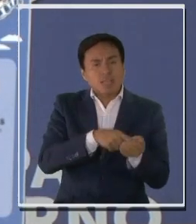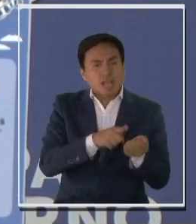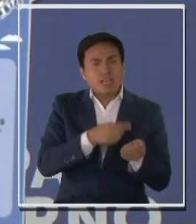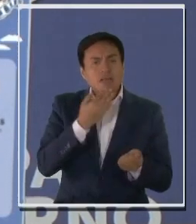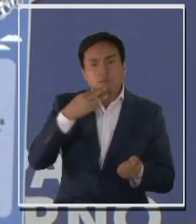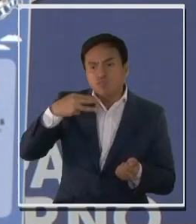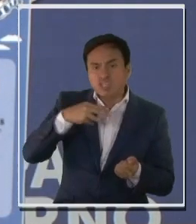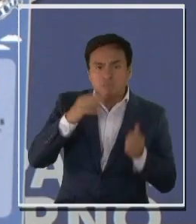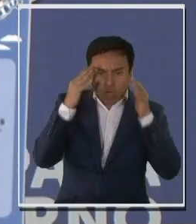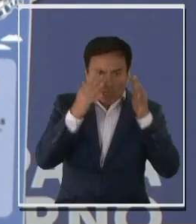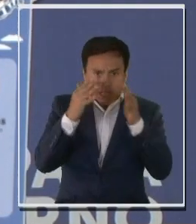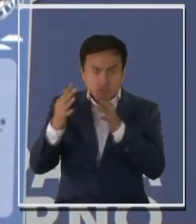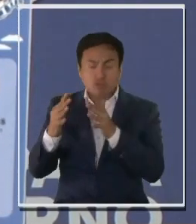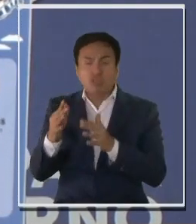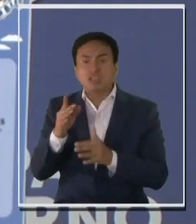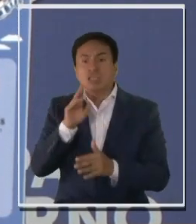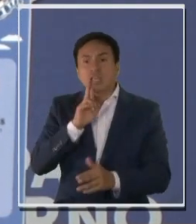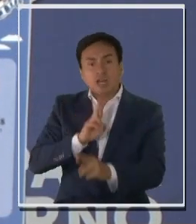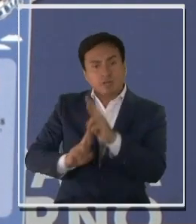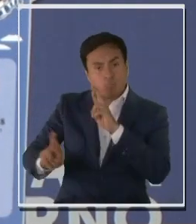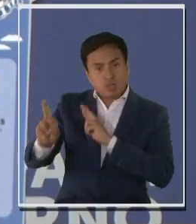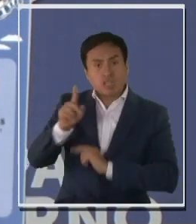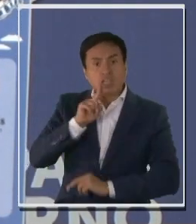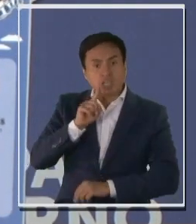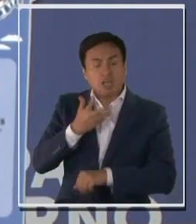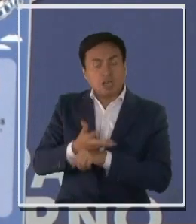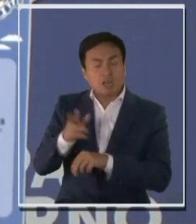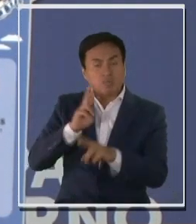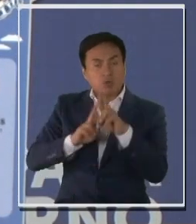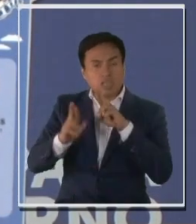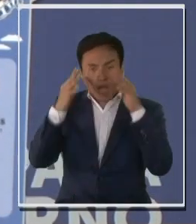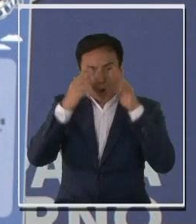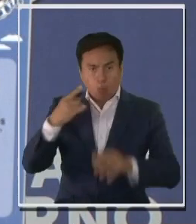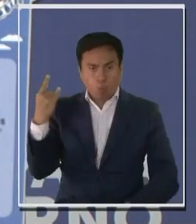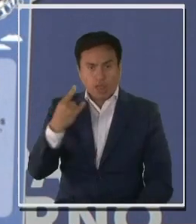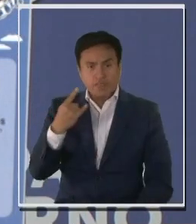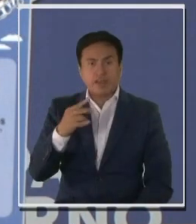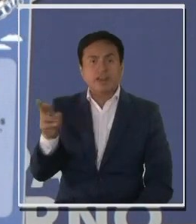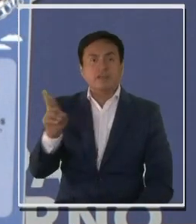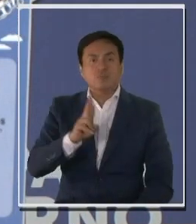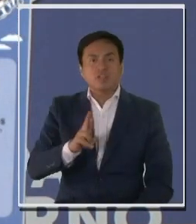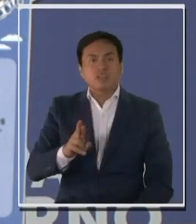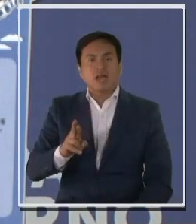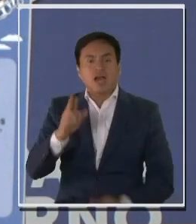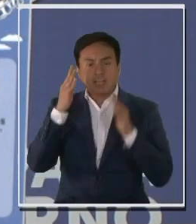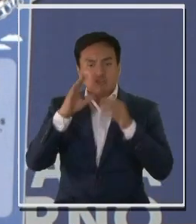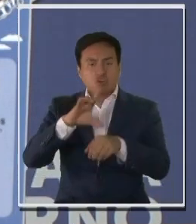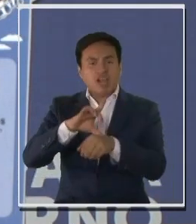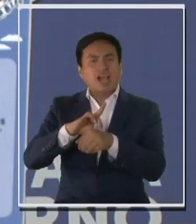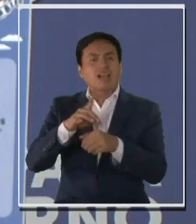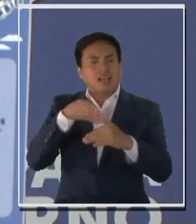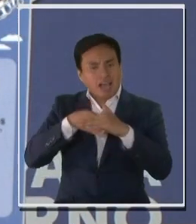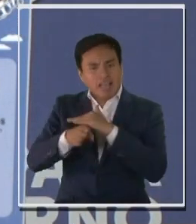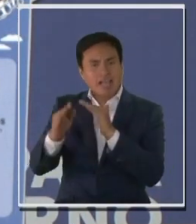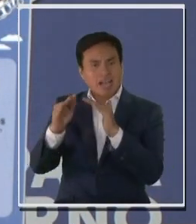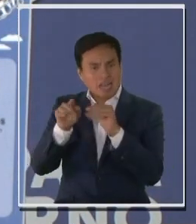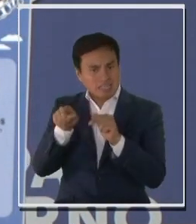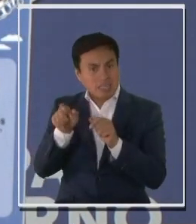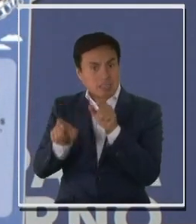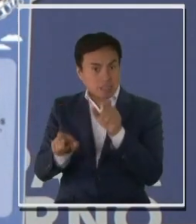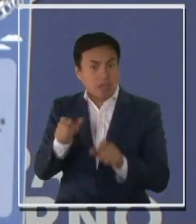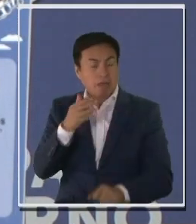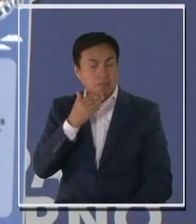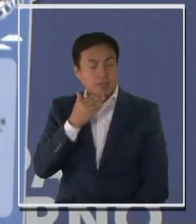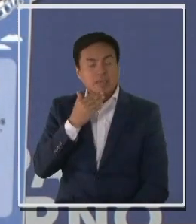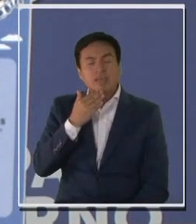que ellos también tienen una respuesta en la atención de urgencia tienen una respuesta en atención domiciliaria y tienen una respuesta